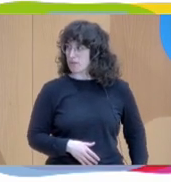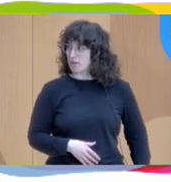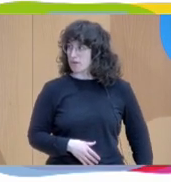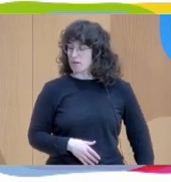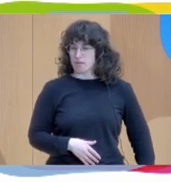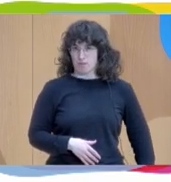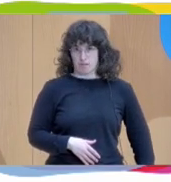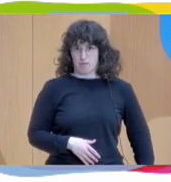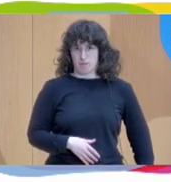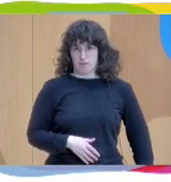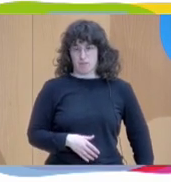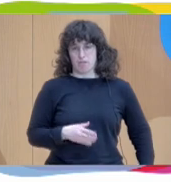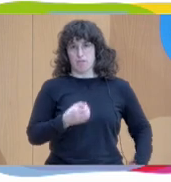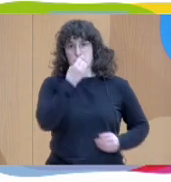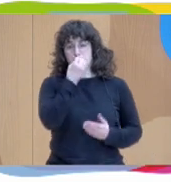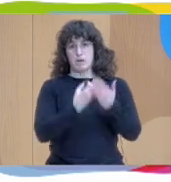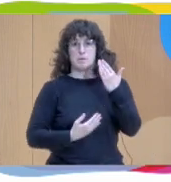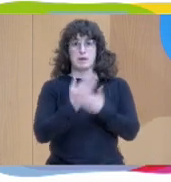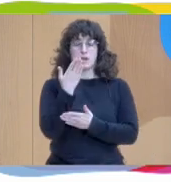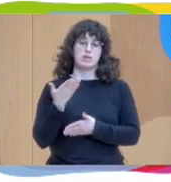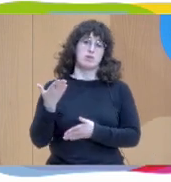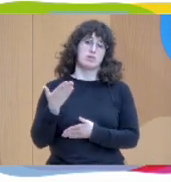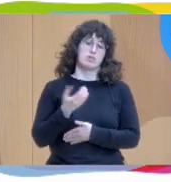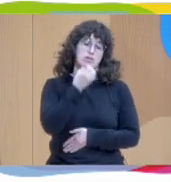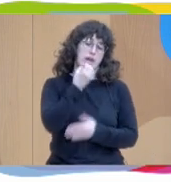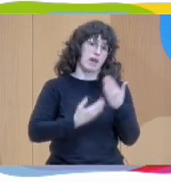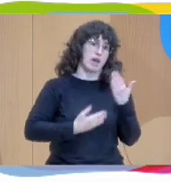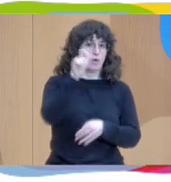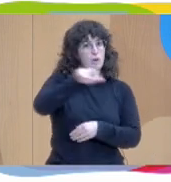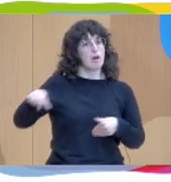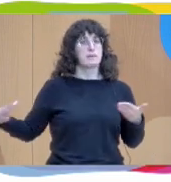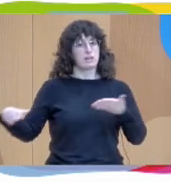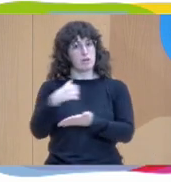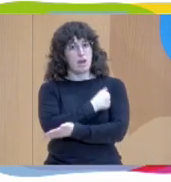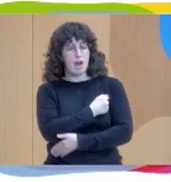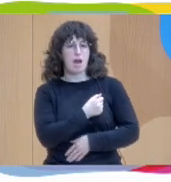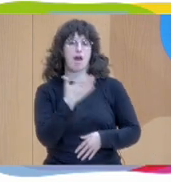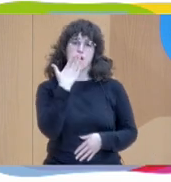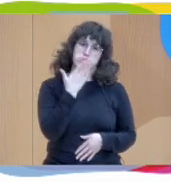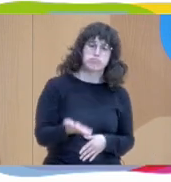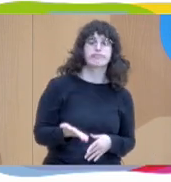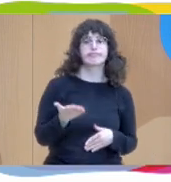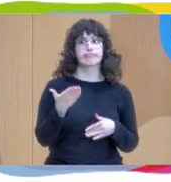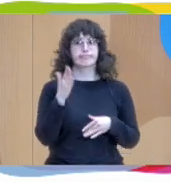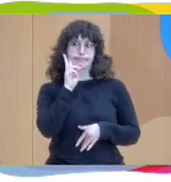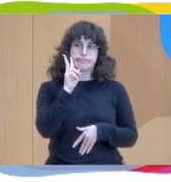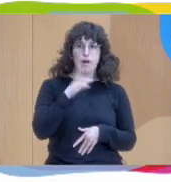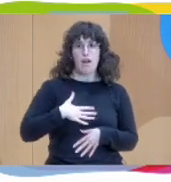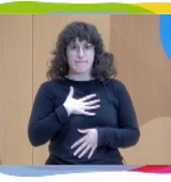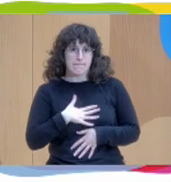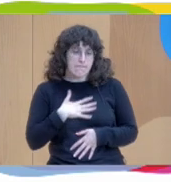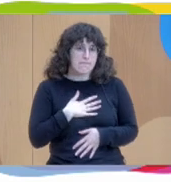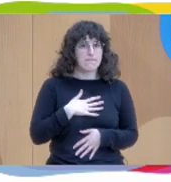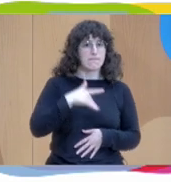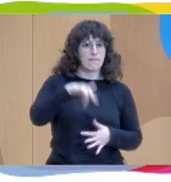pues muy buenos días egunon a todos y a todas la verdad es que da gusto ver toda esta sala llena y sobre todo